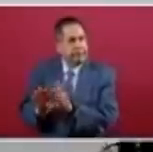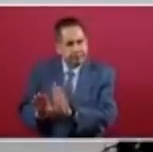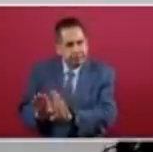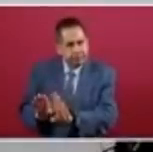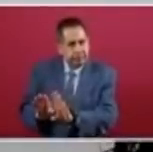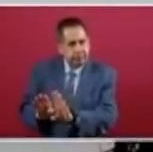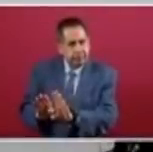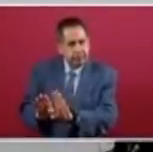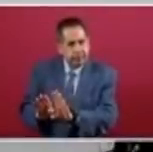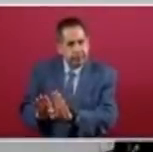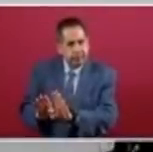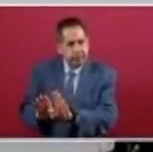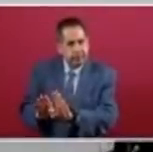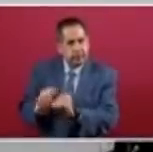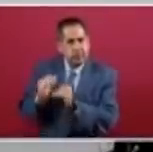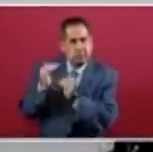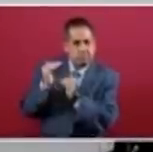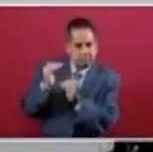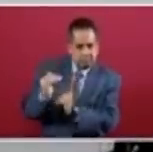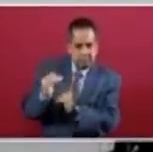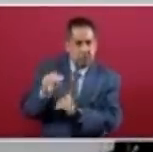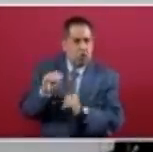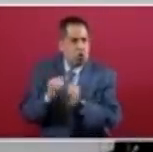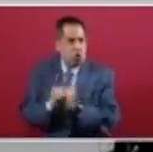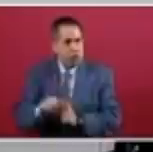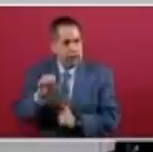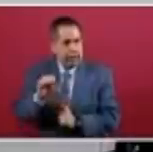con dimensión ética.